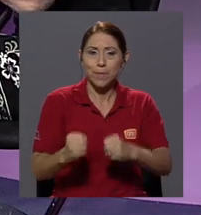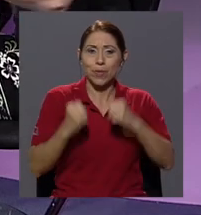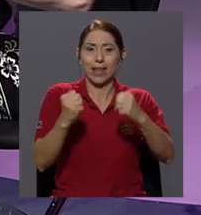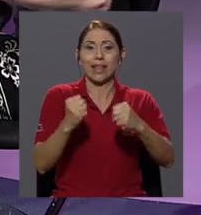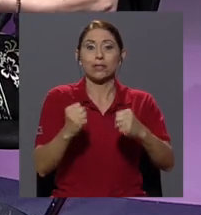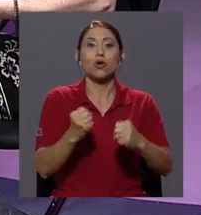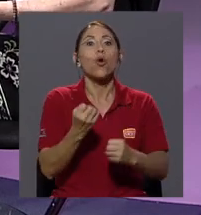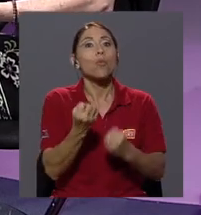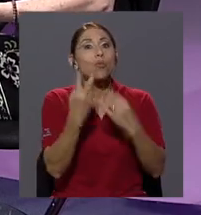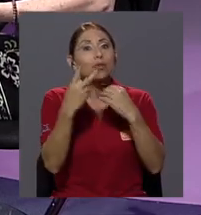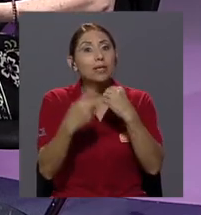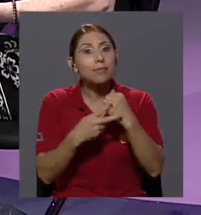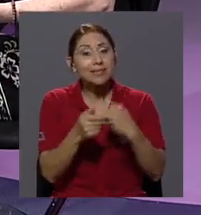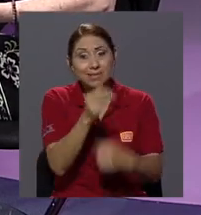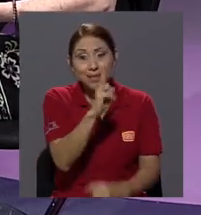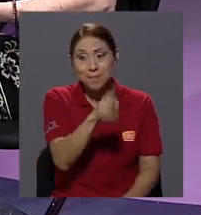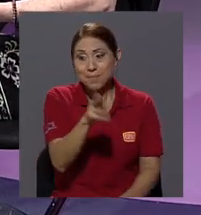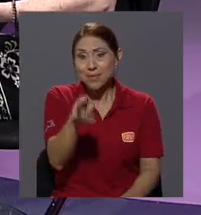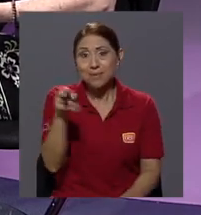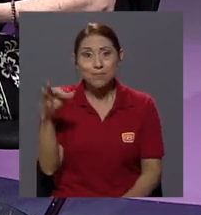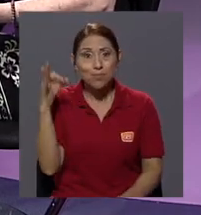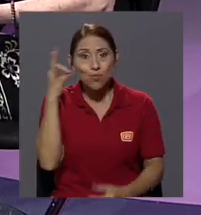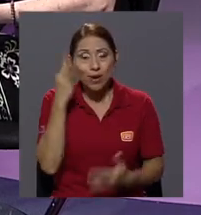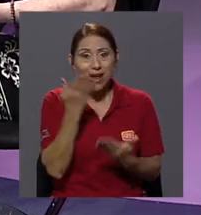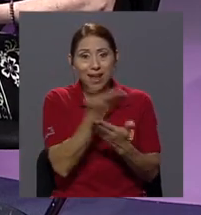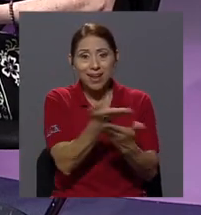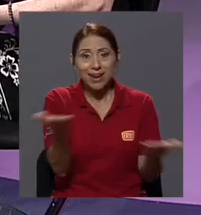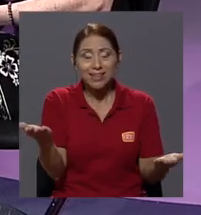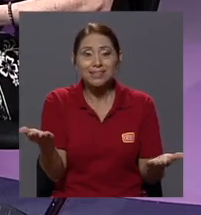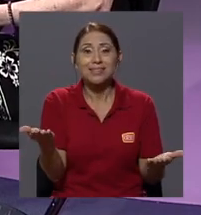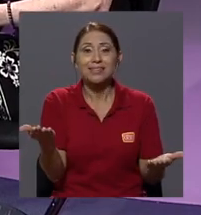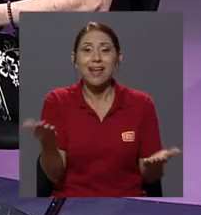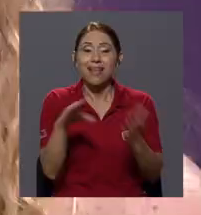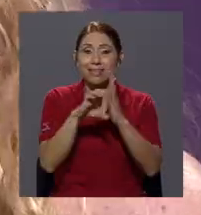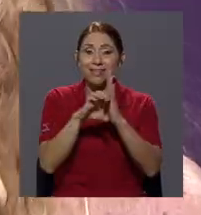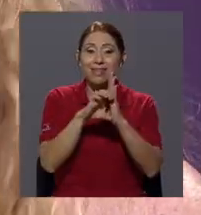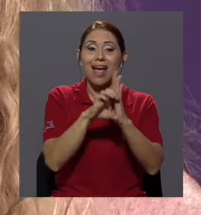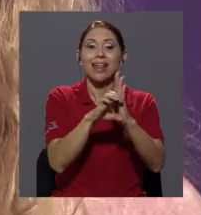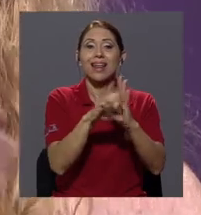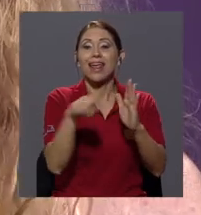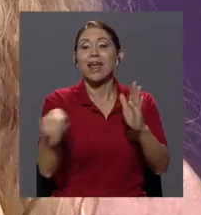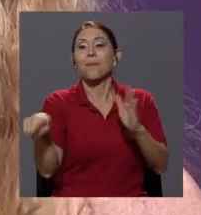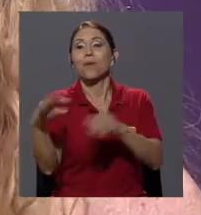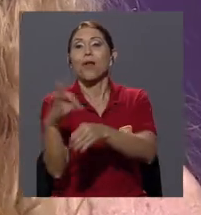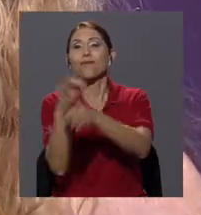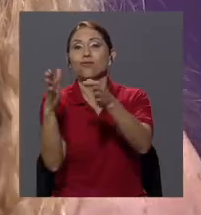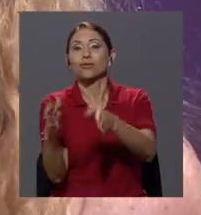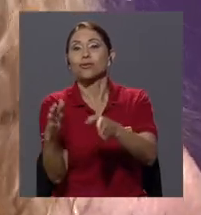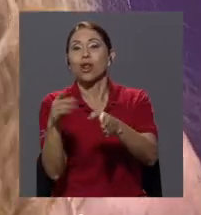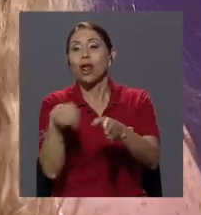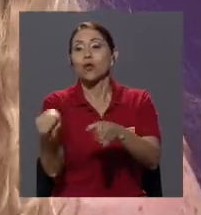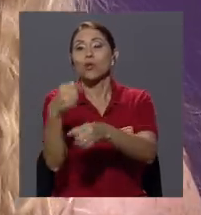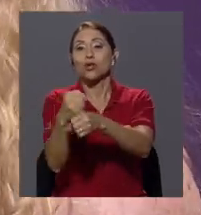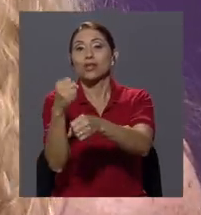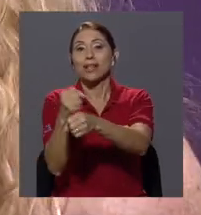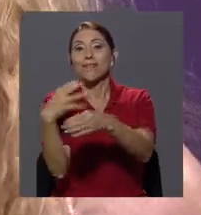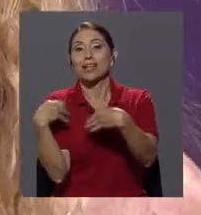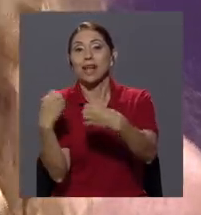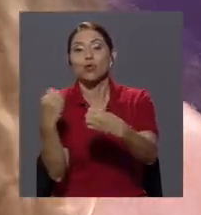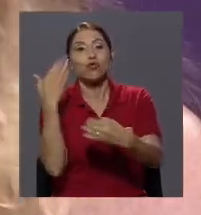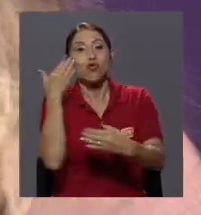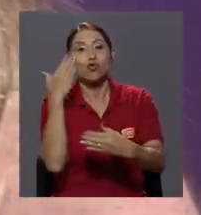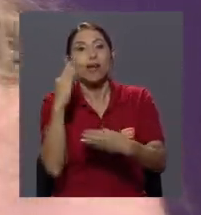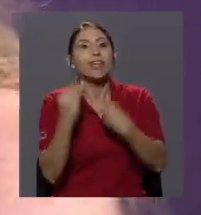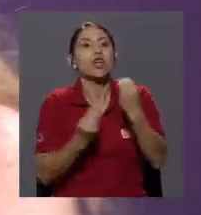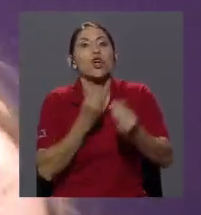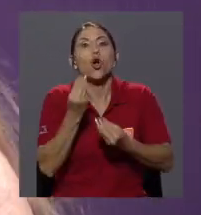muchas veces las mujeres son los que dan el ejemplo al personal porque el personal no sabe cómo